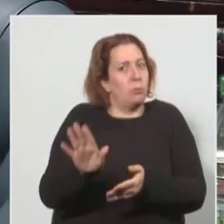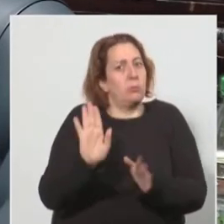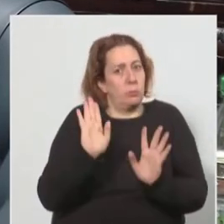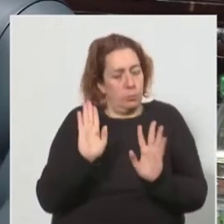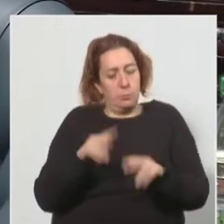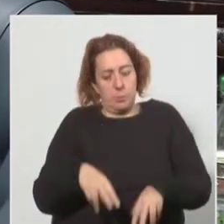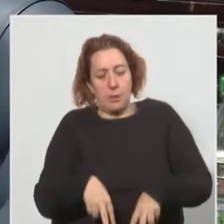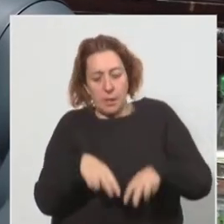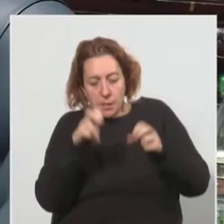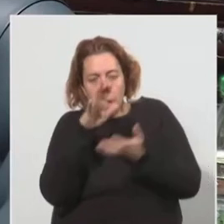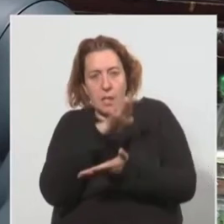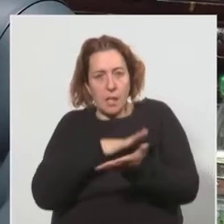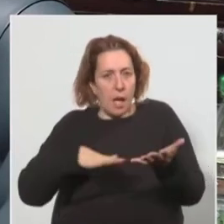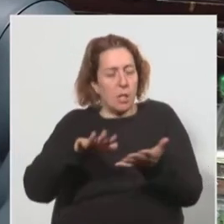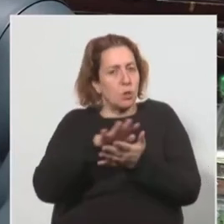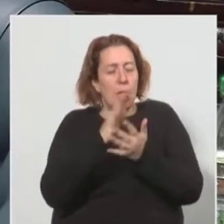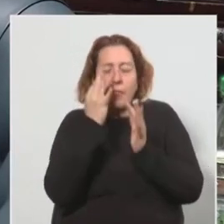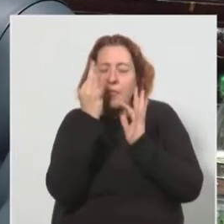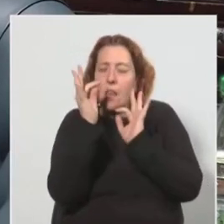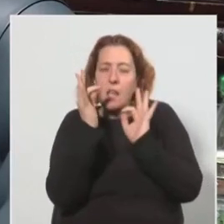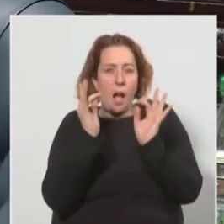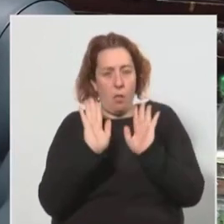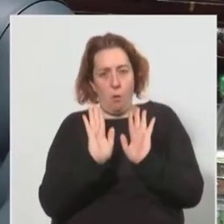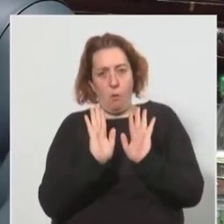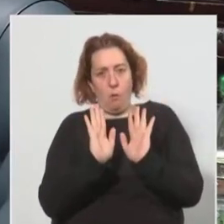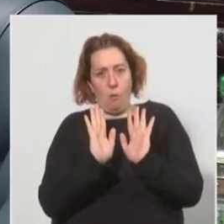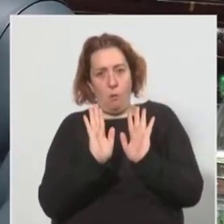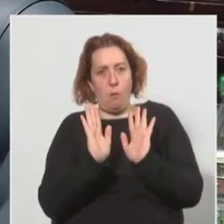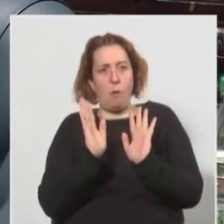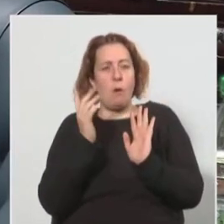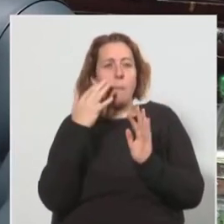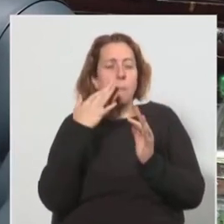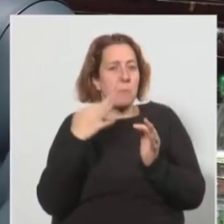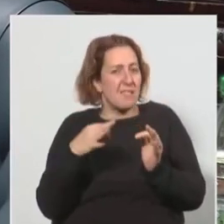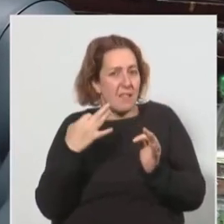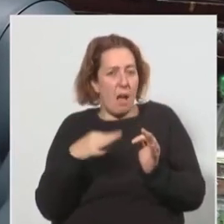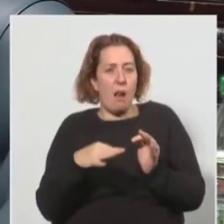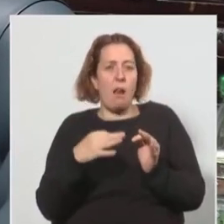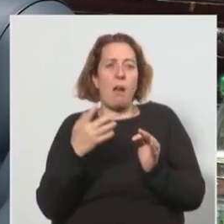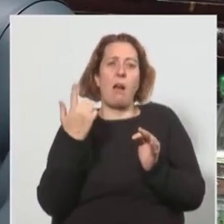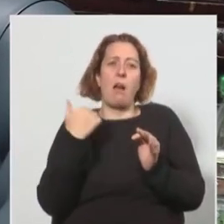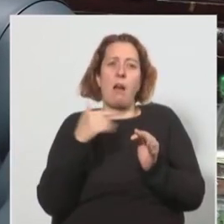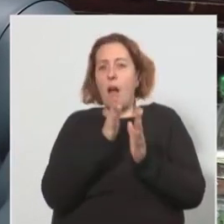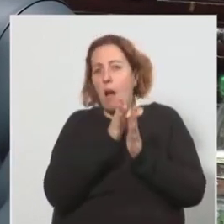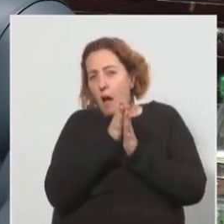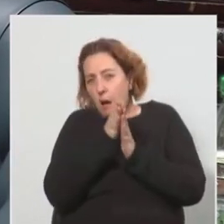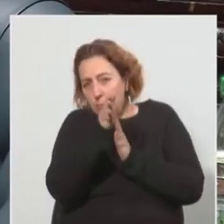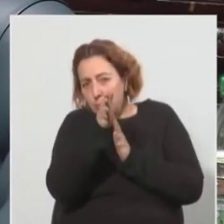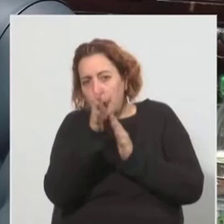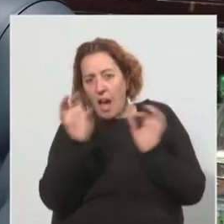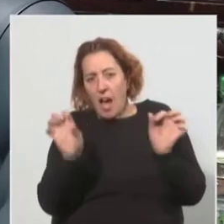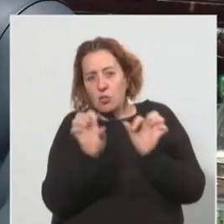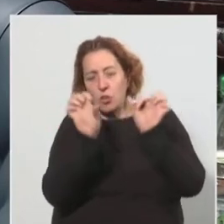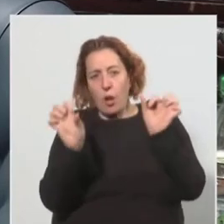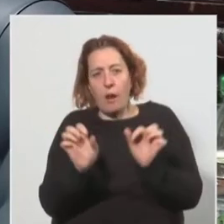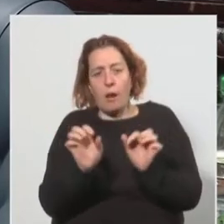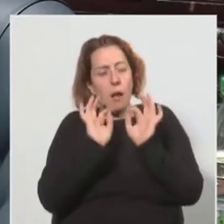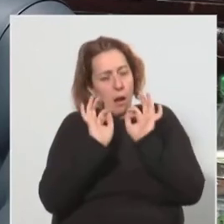el análisis de un caso tan delicado y tomar cursos de acción cautos y